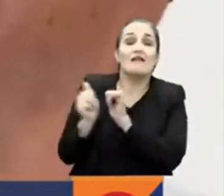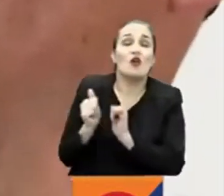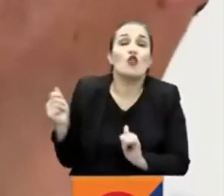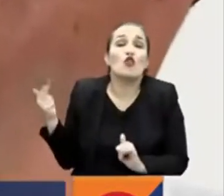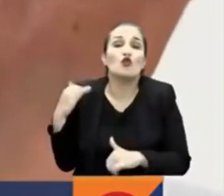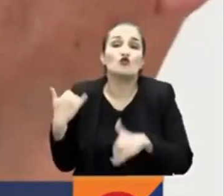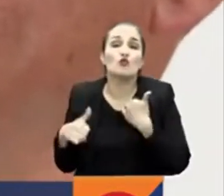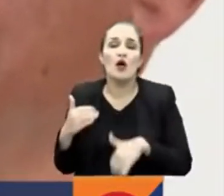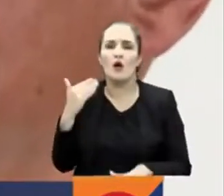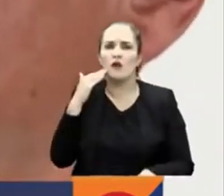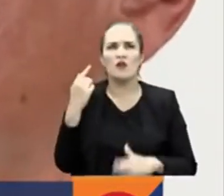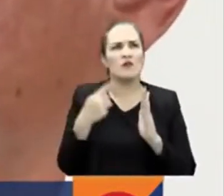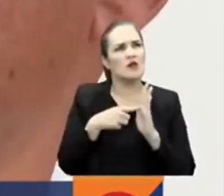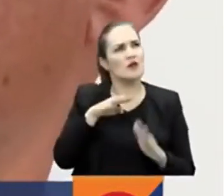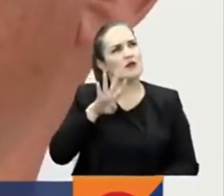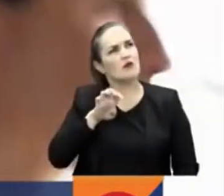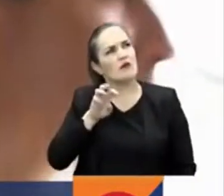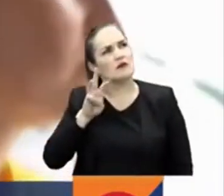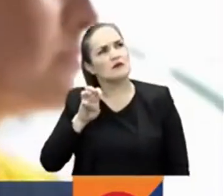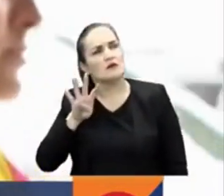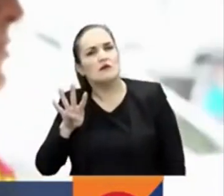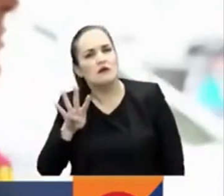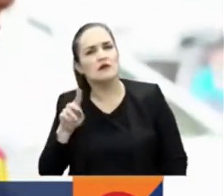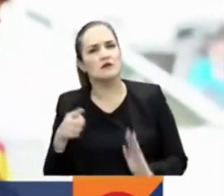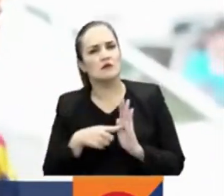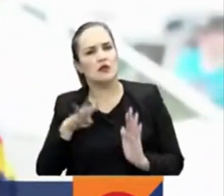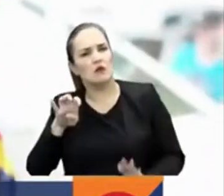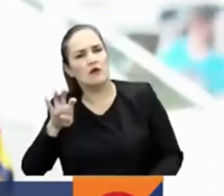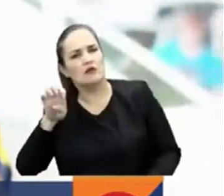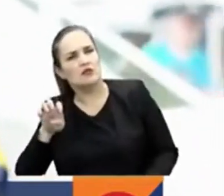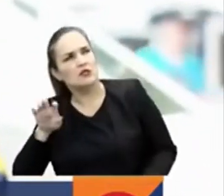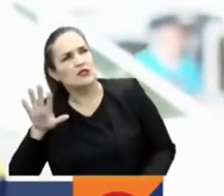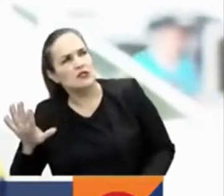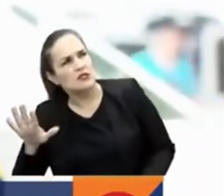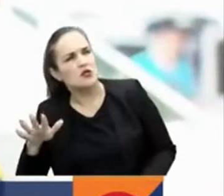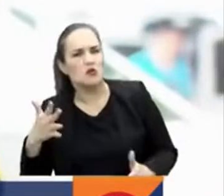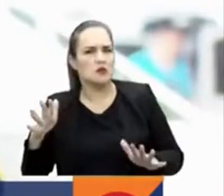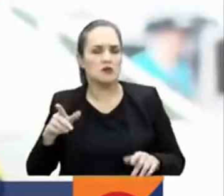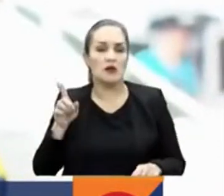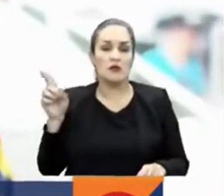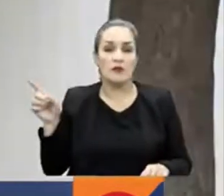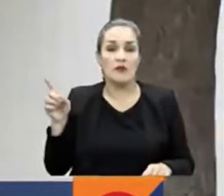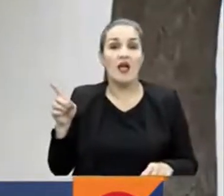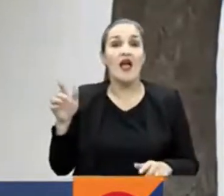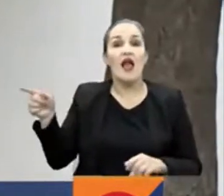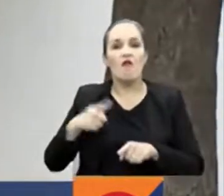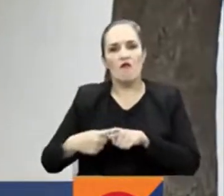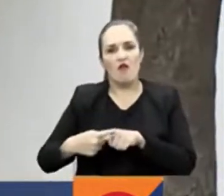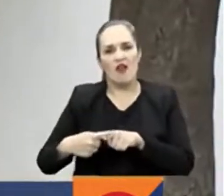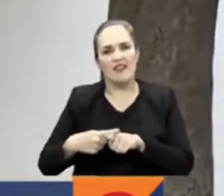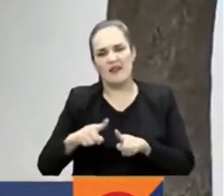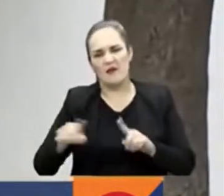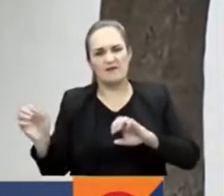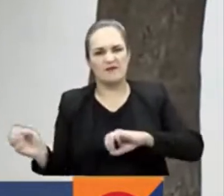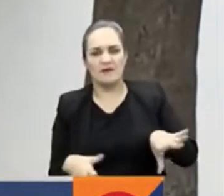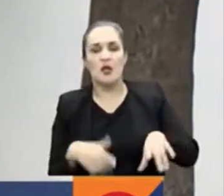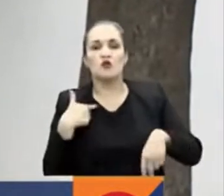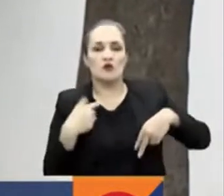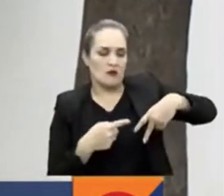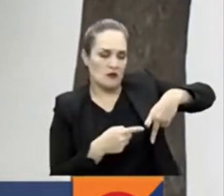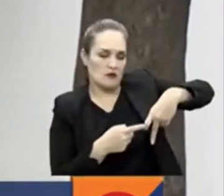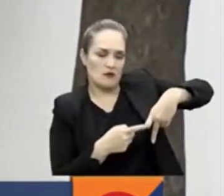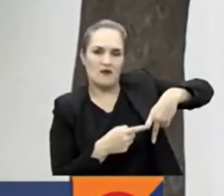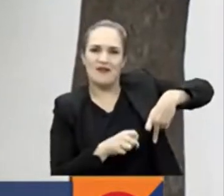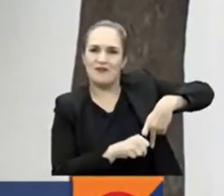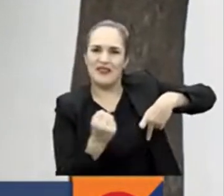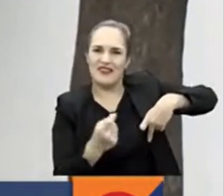años 84, 85, 86. Era volante 8, pero se retiró muy pronto. Cuando tuve esa lesión de rodilla, me